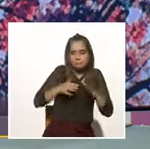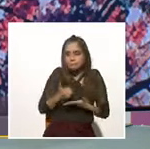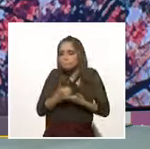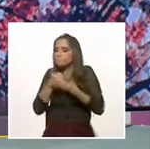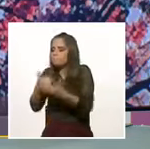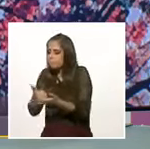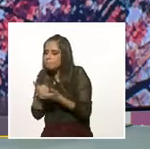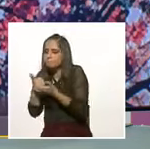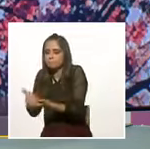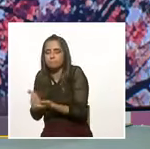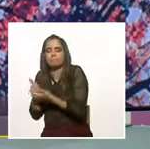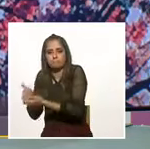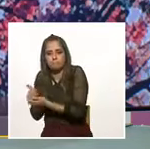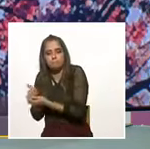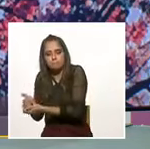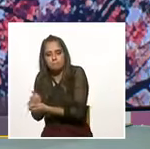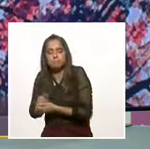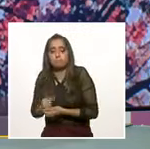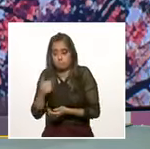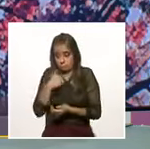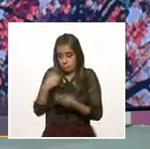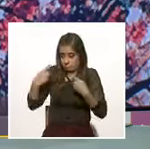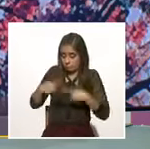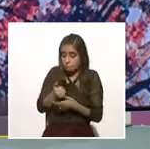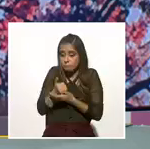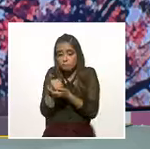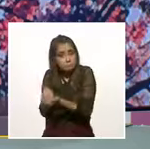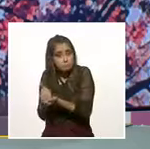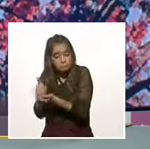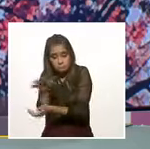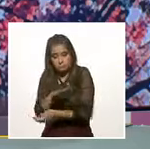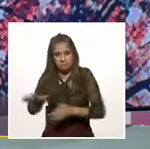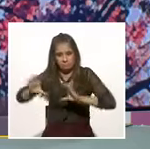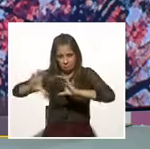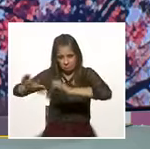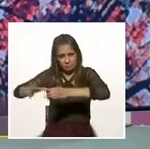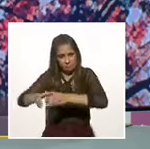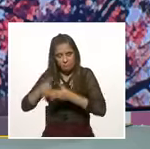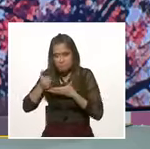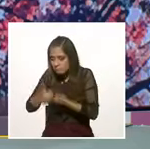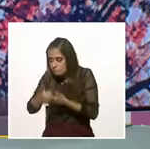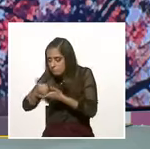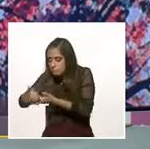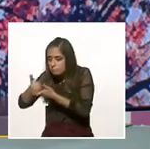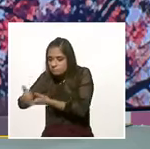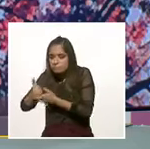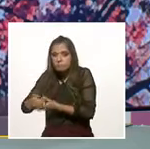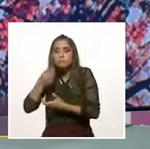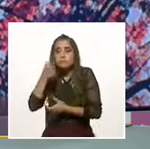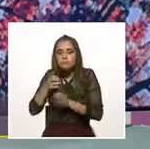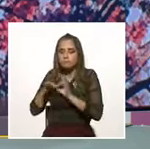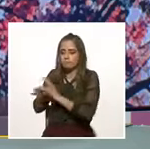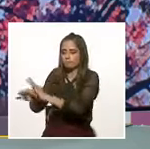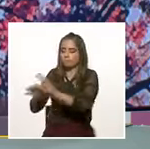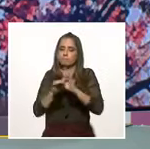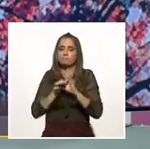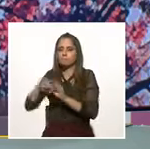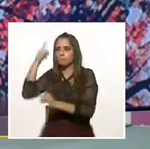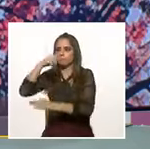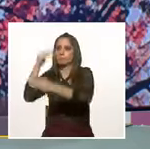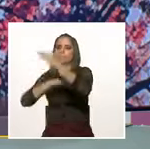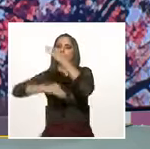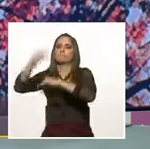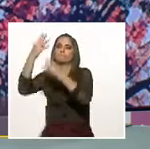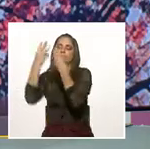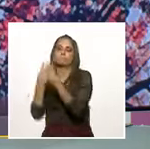ayudar. Y cuando nosotros ayudamos al prójimo o en nuestra comunidad, eso estamos hablando de corresiliencia. Porque el hecho de